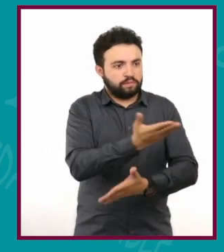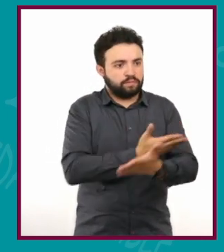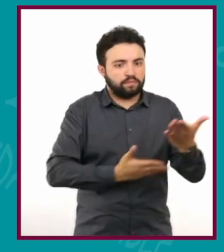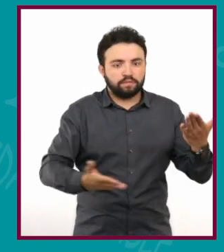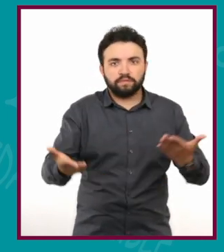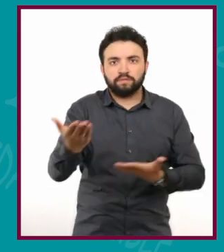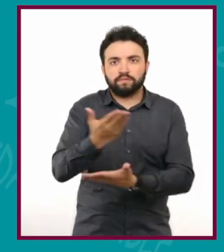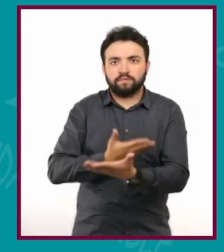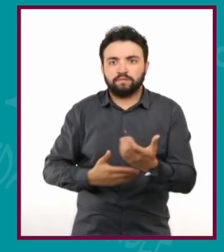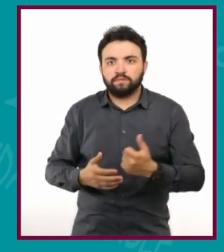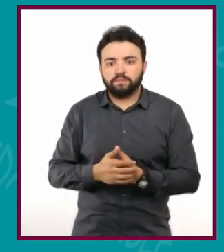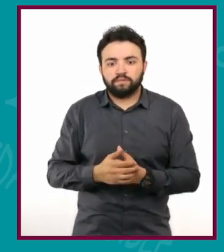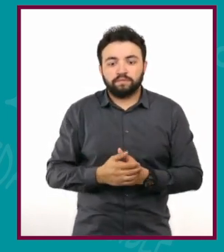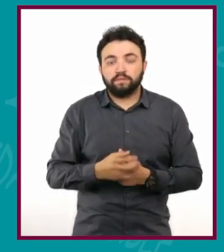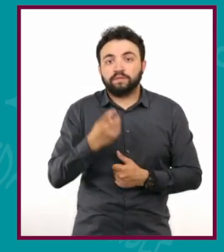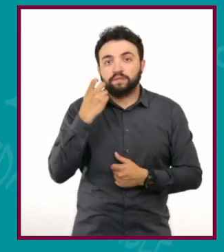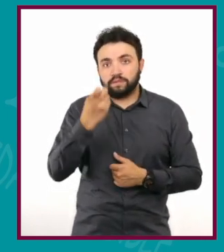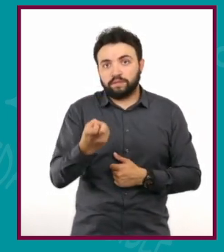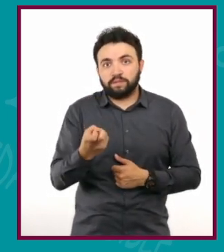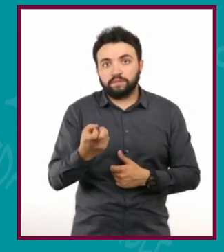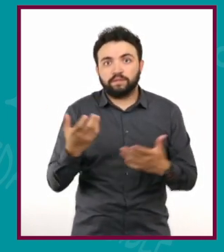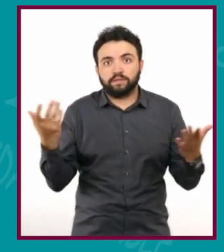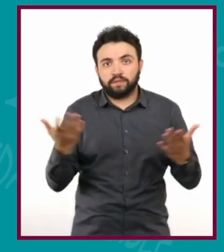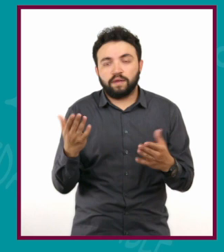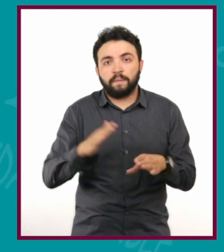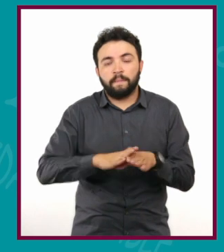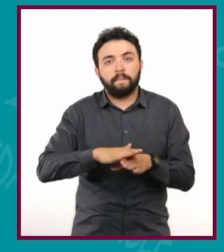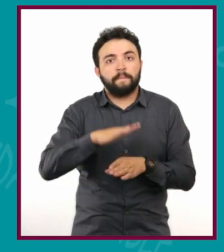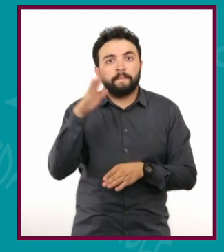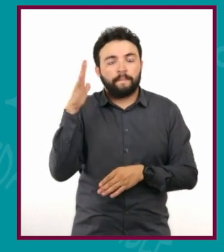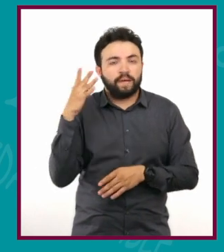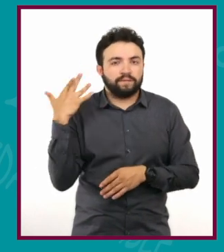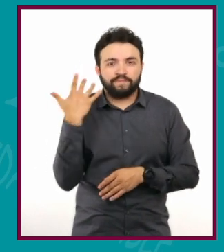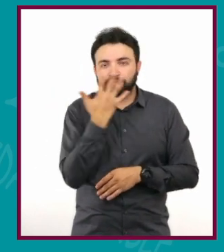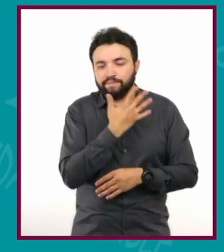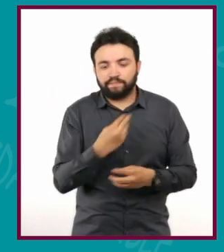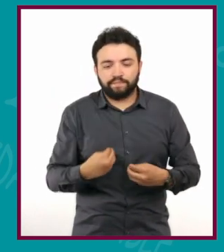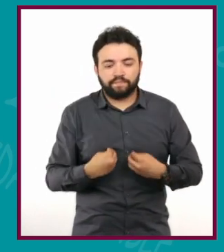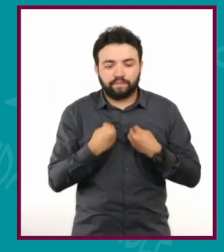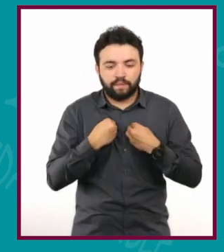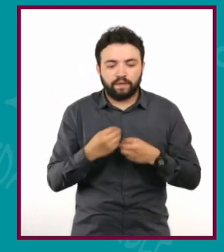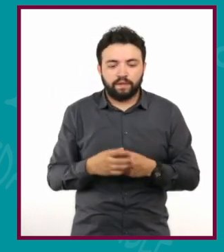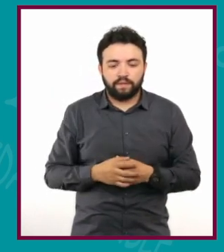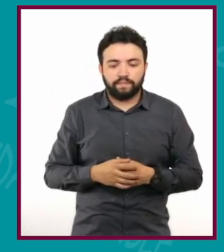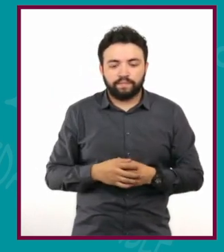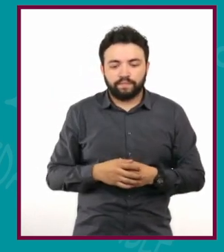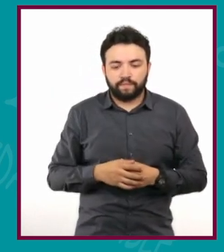compartir y eso es lo que nos hace enriquecernos.